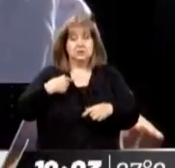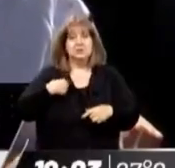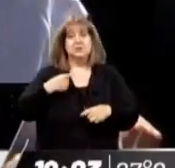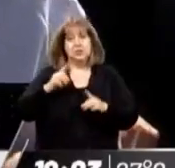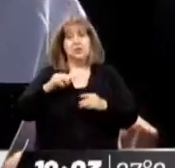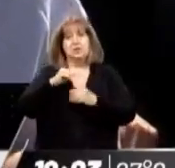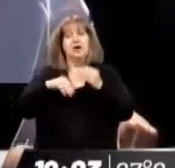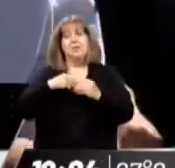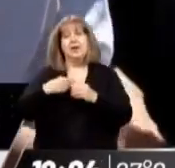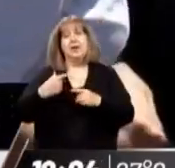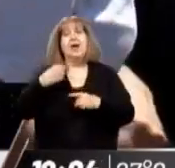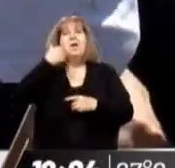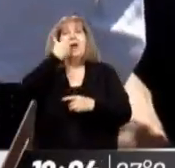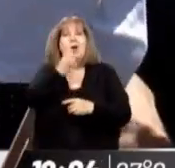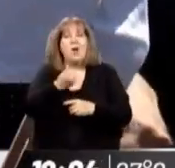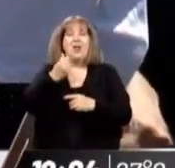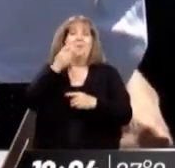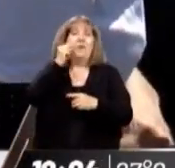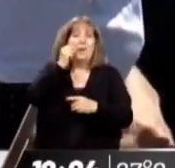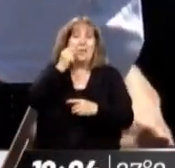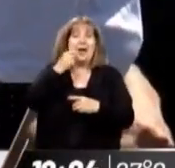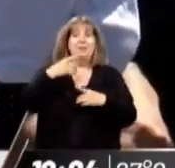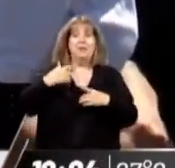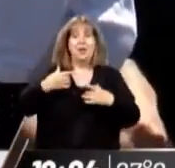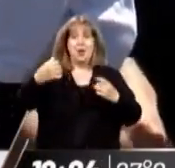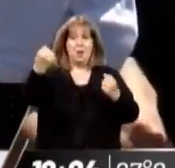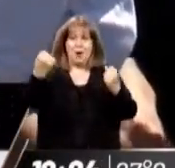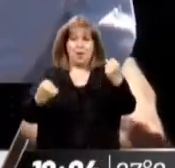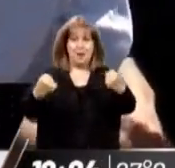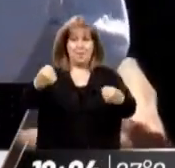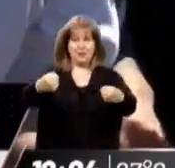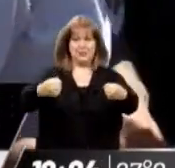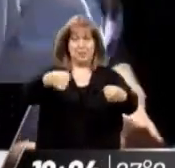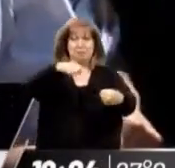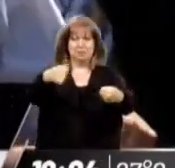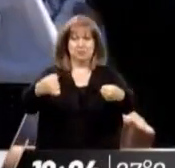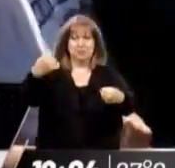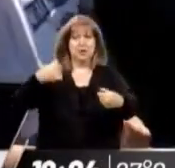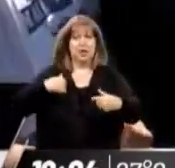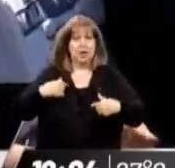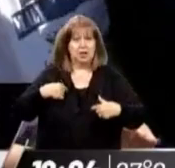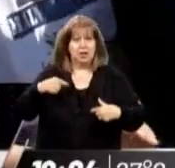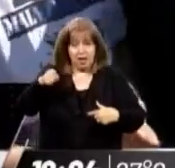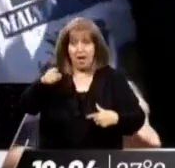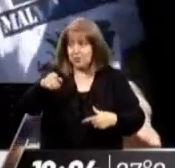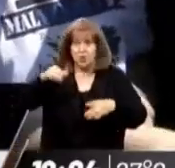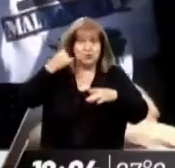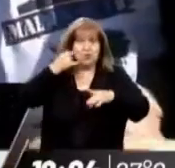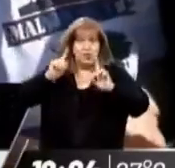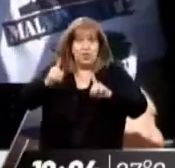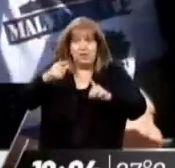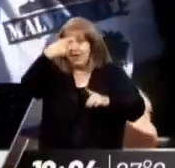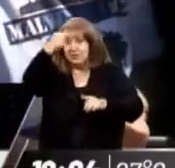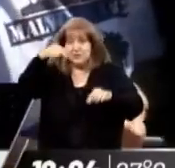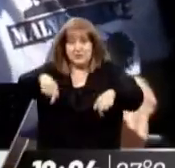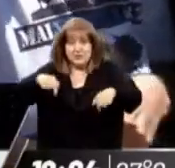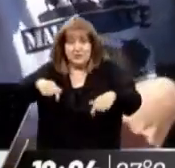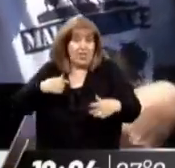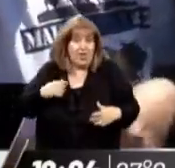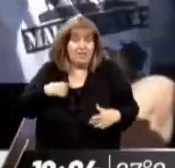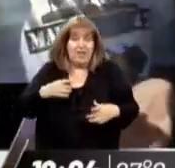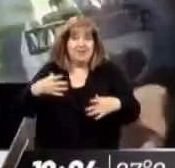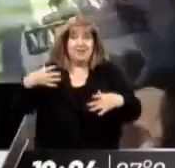conductor de trenes, sí, que bueno, mi abuelo, mi papá. Pero ahora, digamos, ¿estás sin trabajo? No, soy conductor. ¿Sos conductor ahora? En el momento.